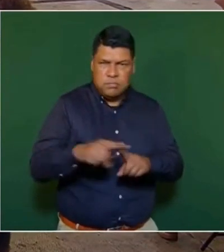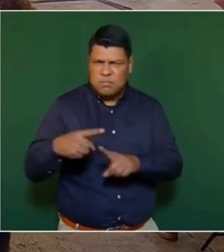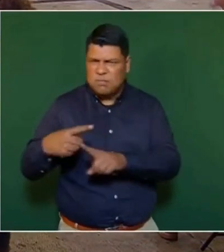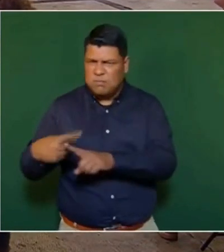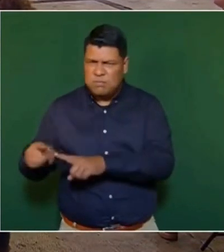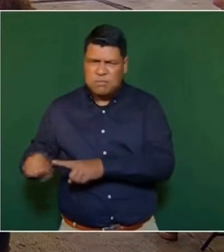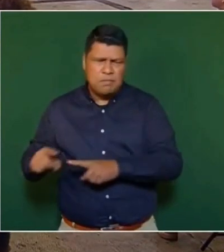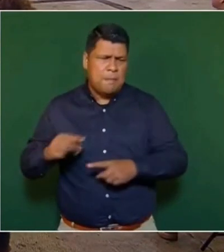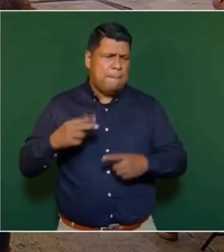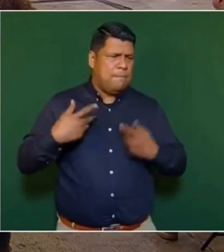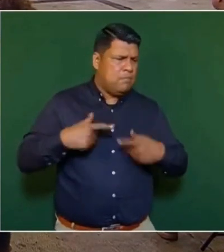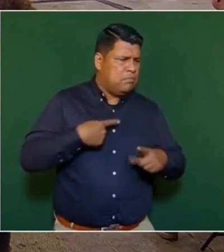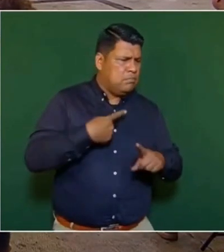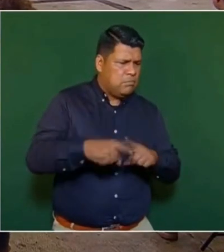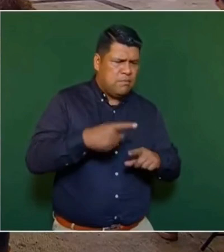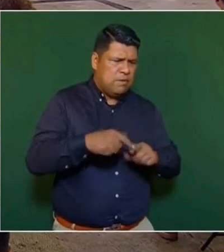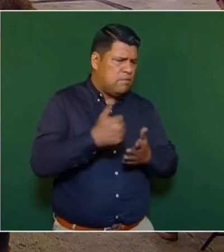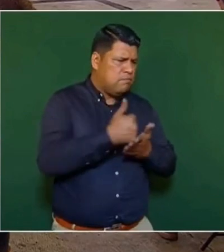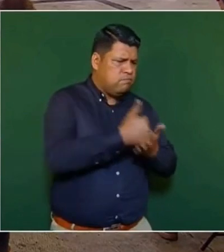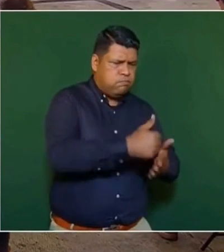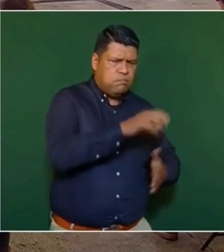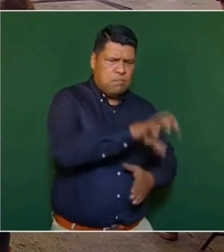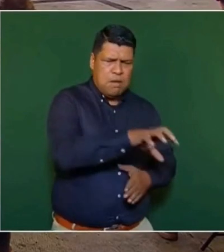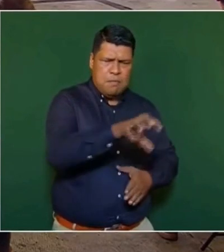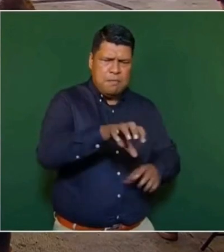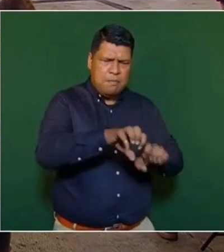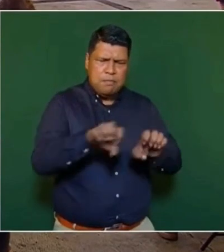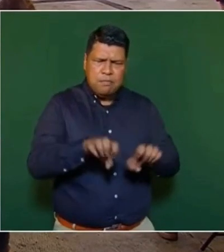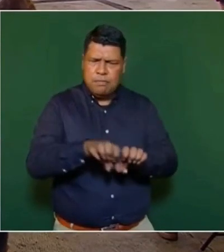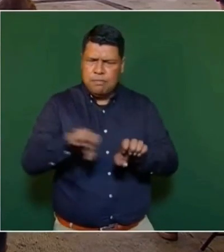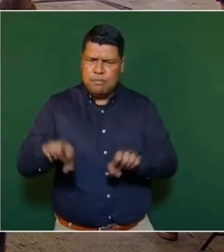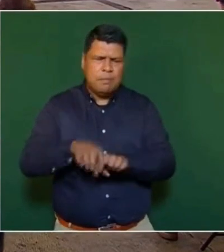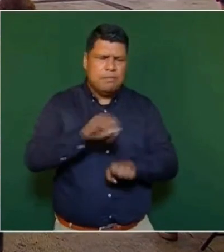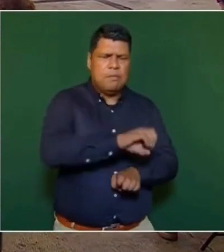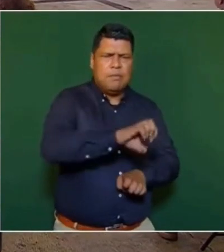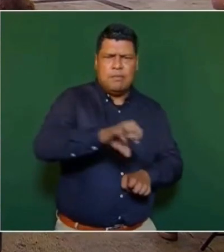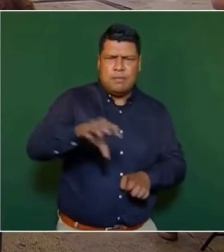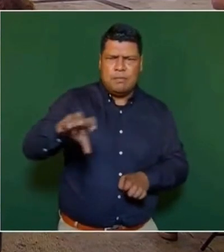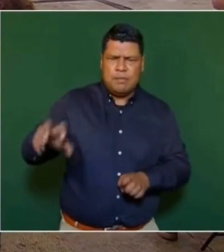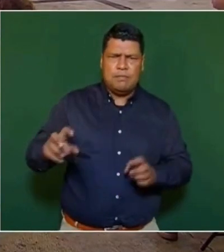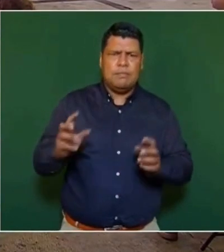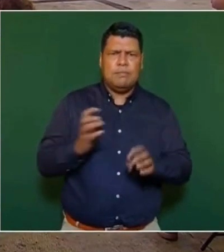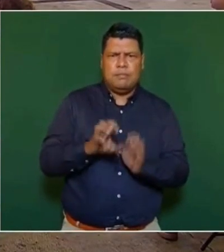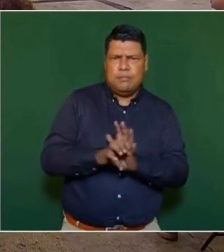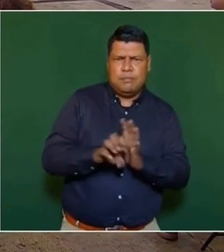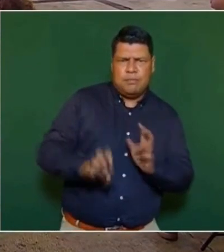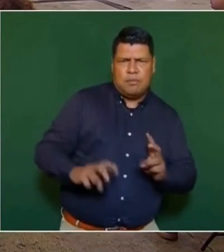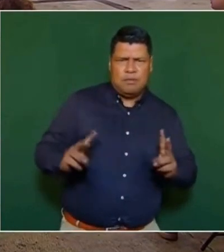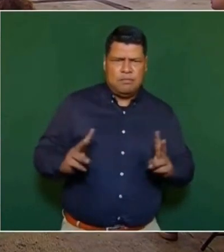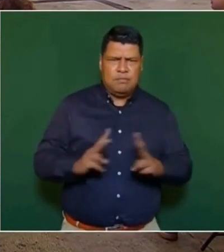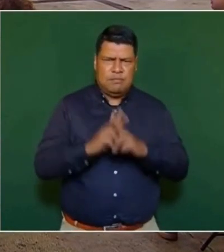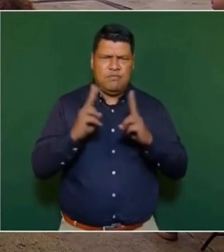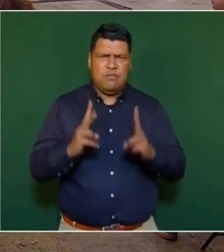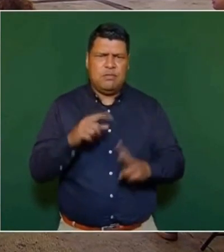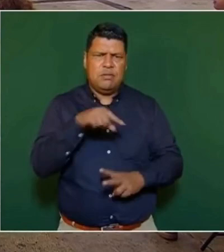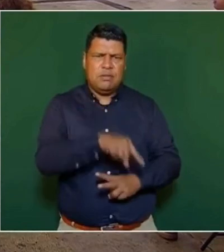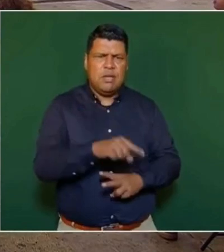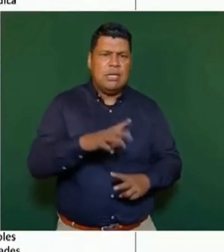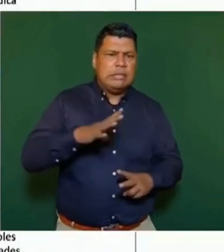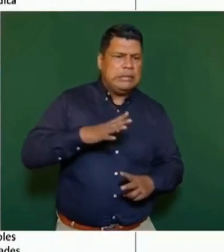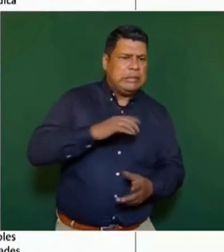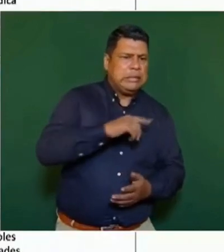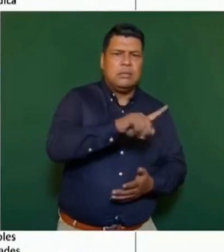diferente personal y diferentes equipos. Por ejemplo, en Poza Rica, Veracruz, que es para nosotros, ahí va a ser un